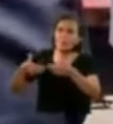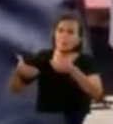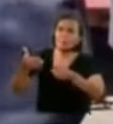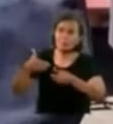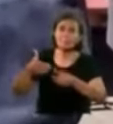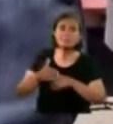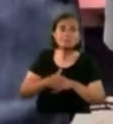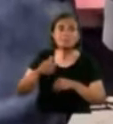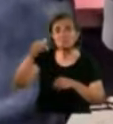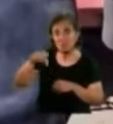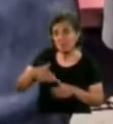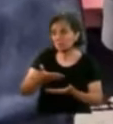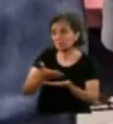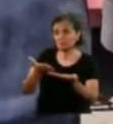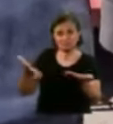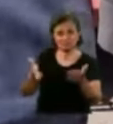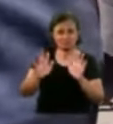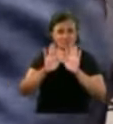el desuso